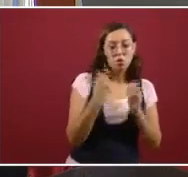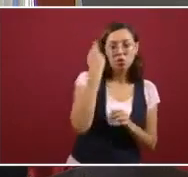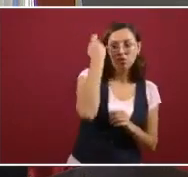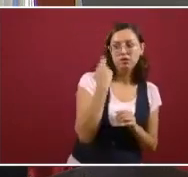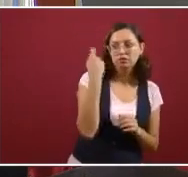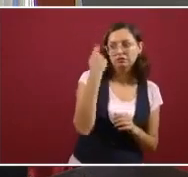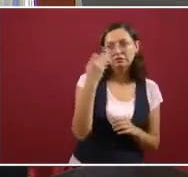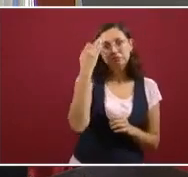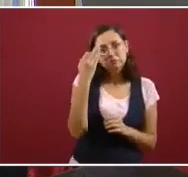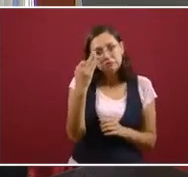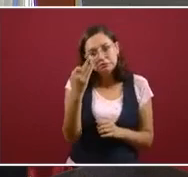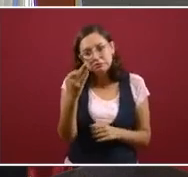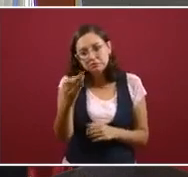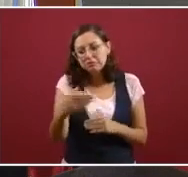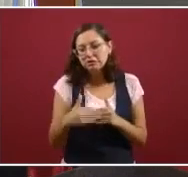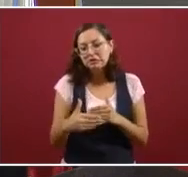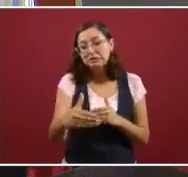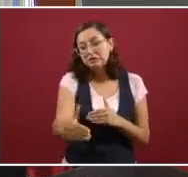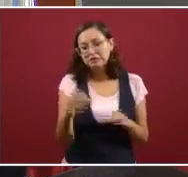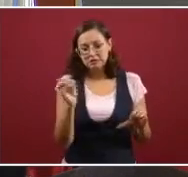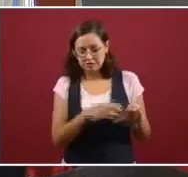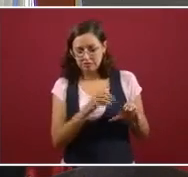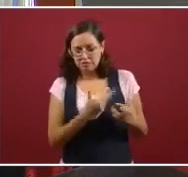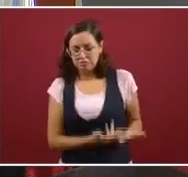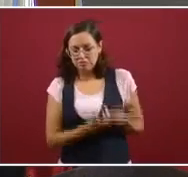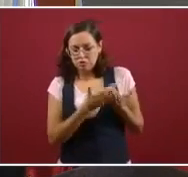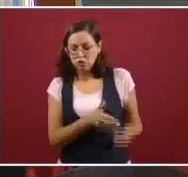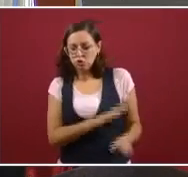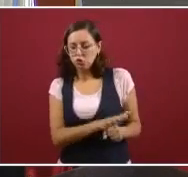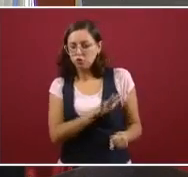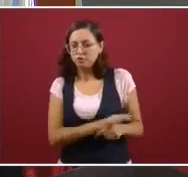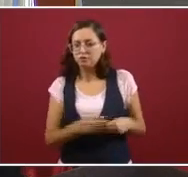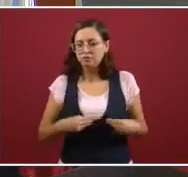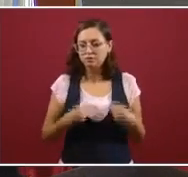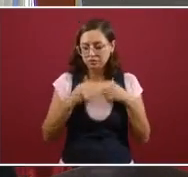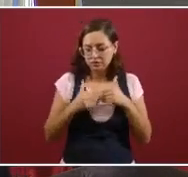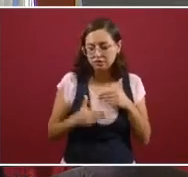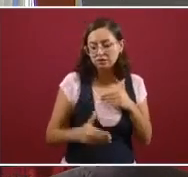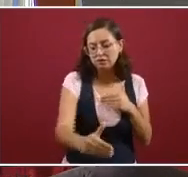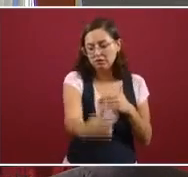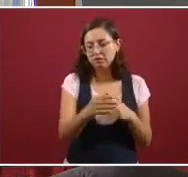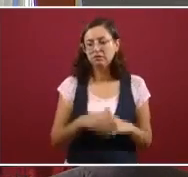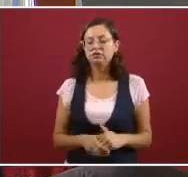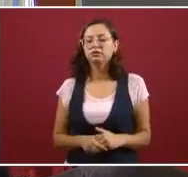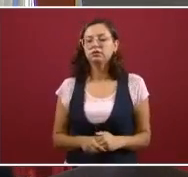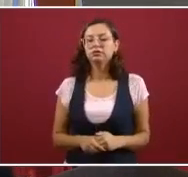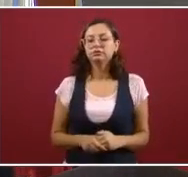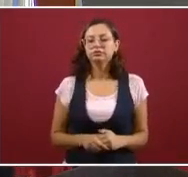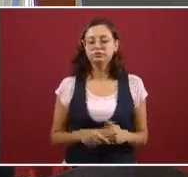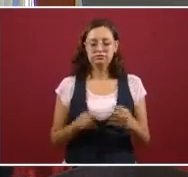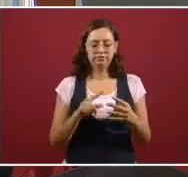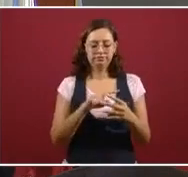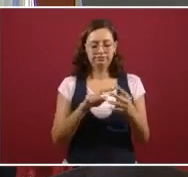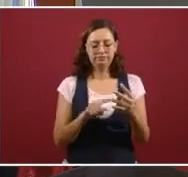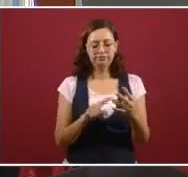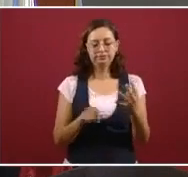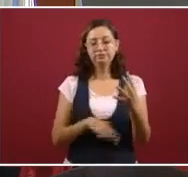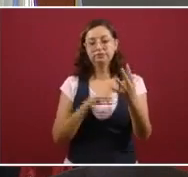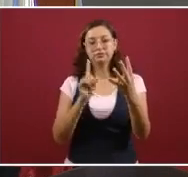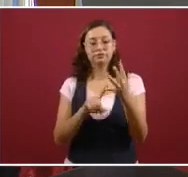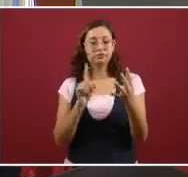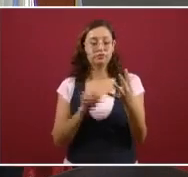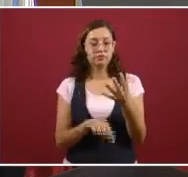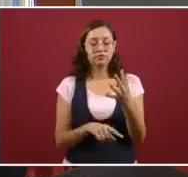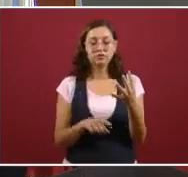asegurarnos que el ahorro para el retiro es suficiente para tener una vida digna. El cuarto punto es el ahorro voluntario.